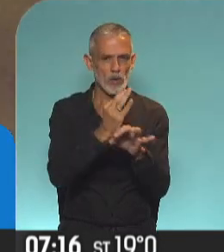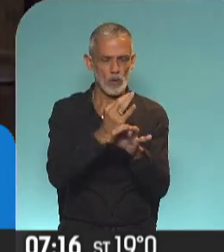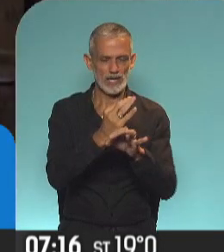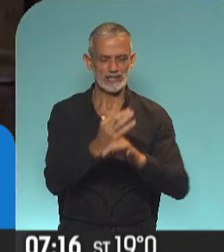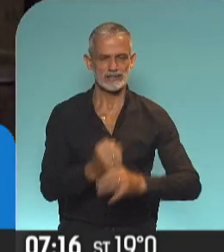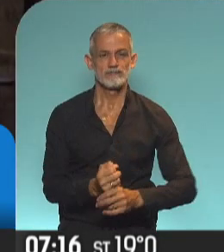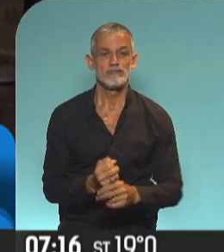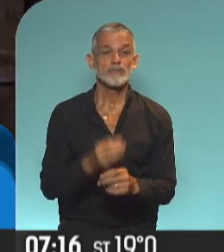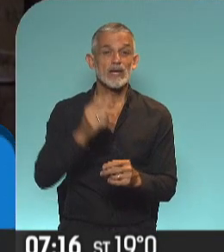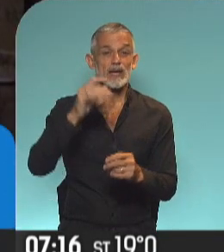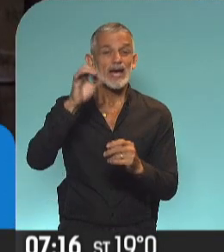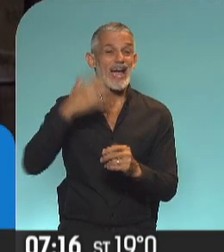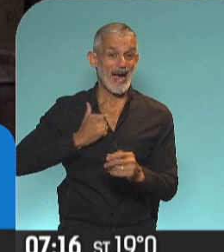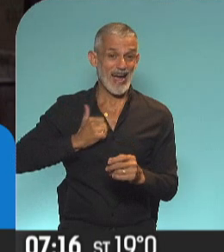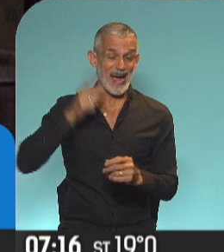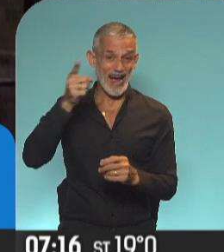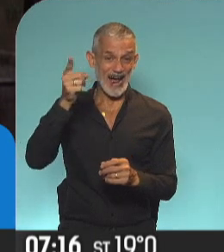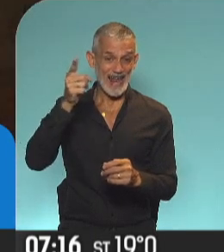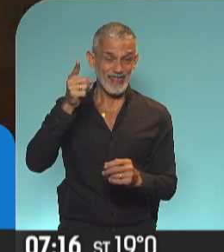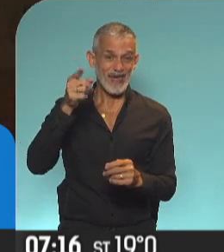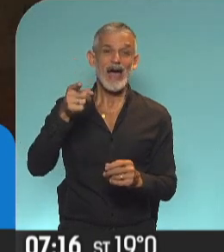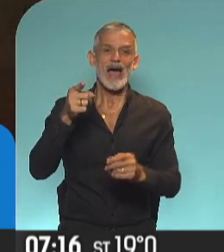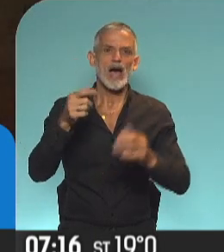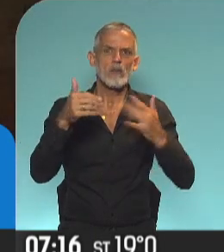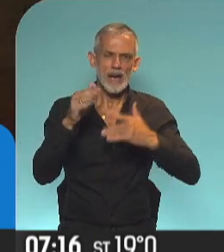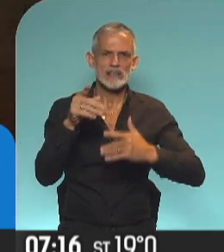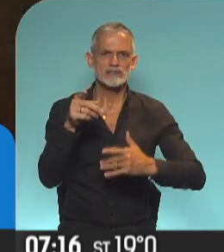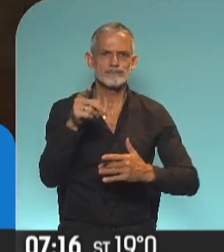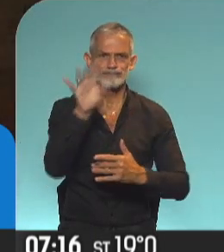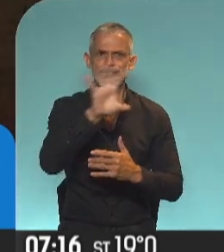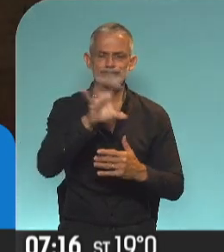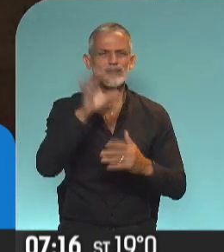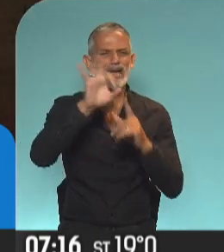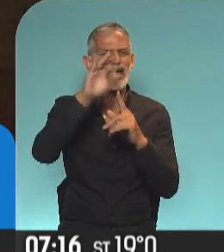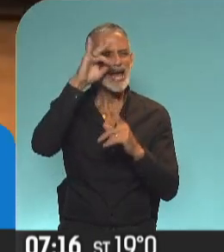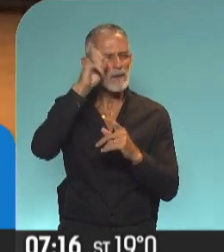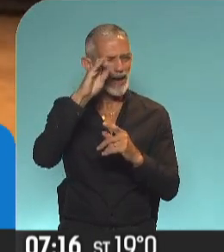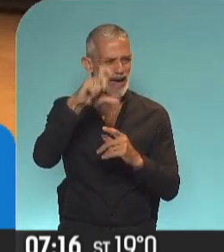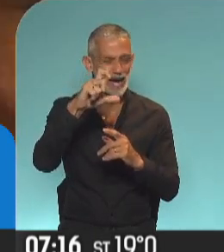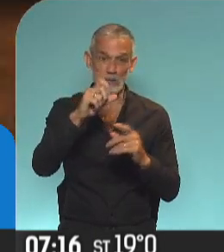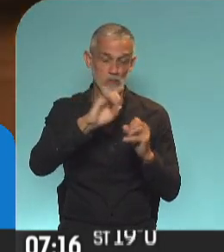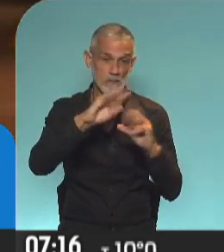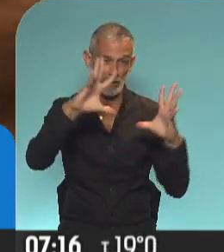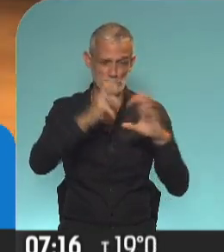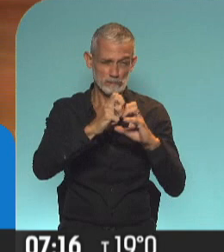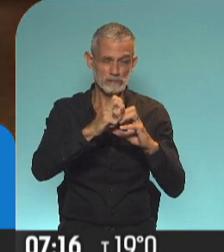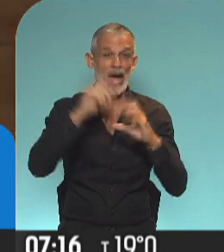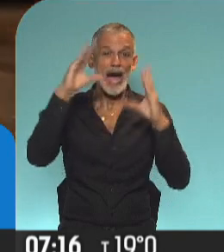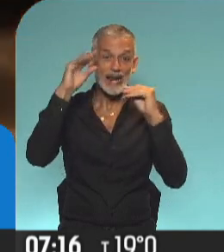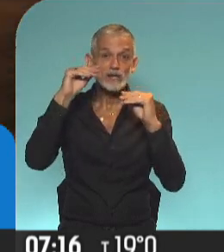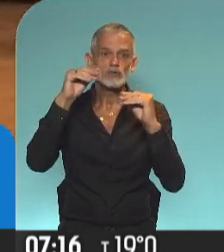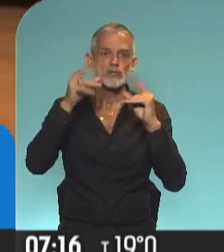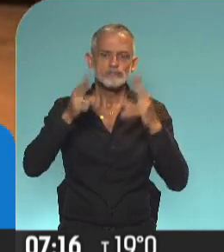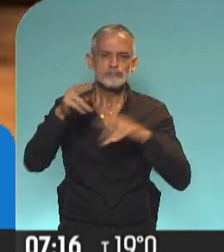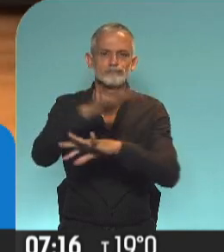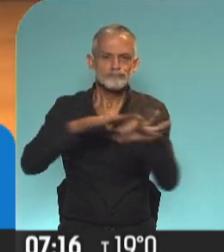en quebec la provincia más afectada de canadá rige desde ayer un toque de queda nocturno